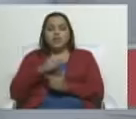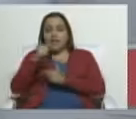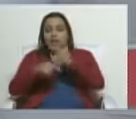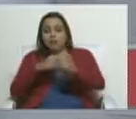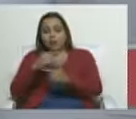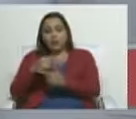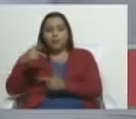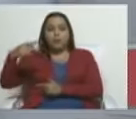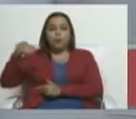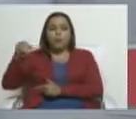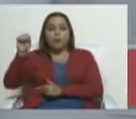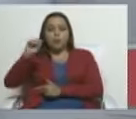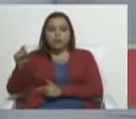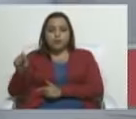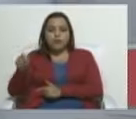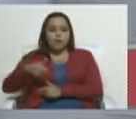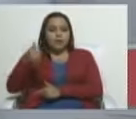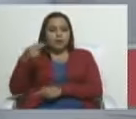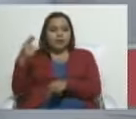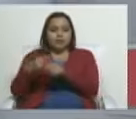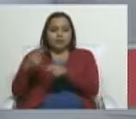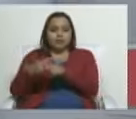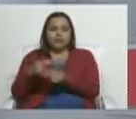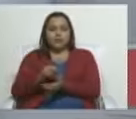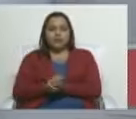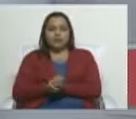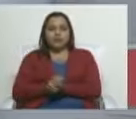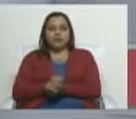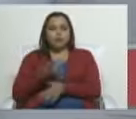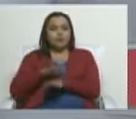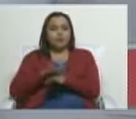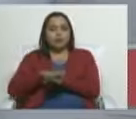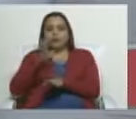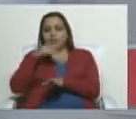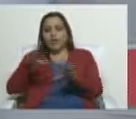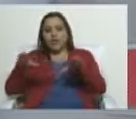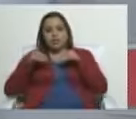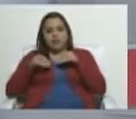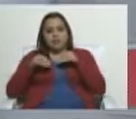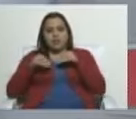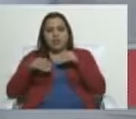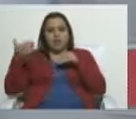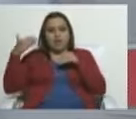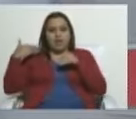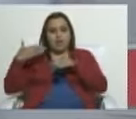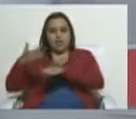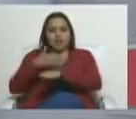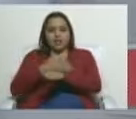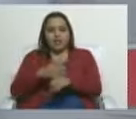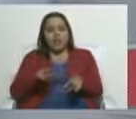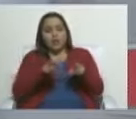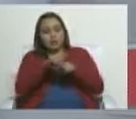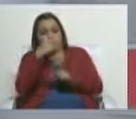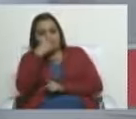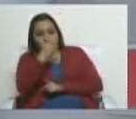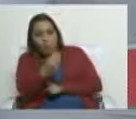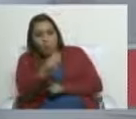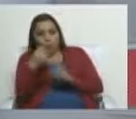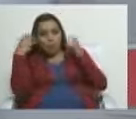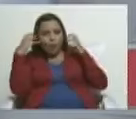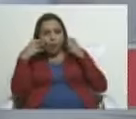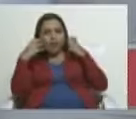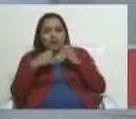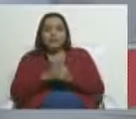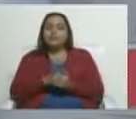sus antecesores. Primero, insisto, porque no reconoce a sus antecesores. Luego con piel de oveja. Un posfascista no dice, yo